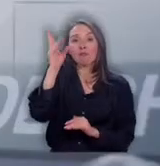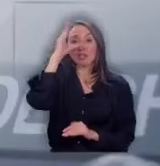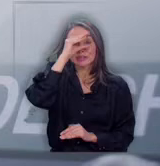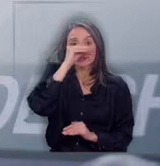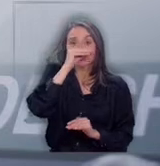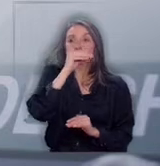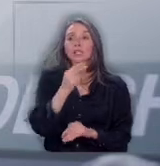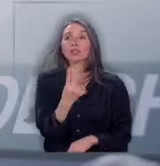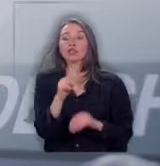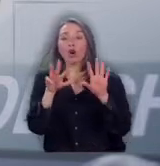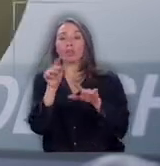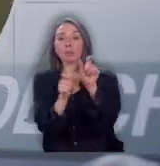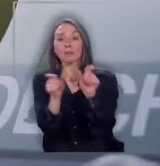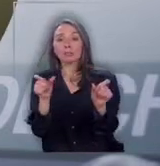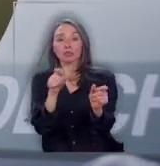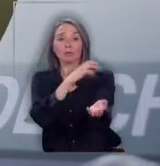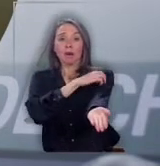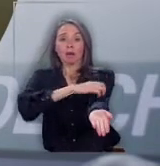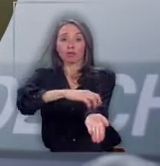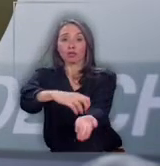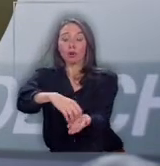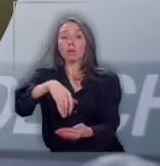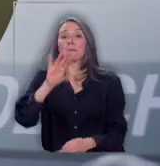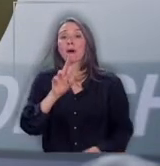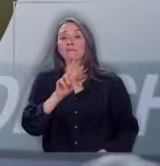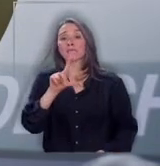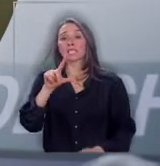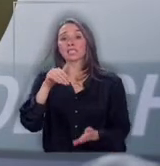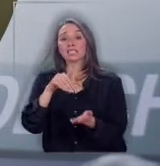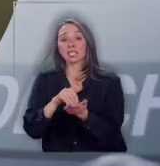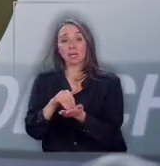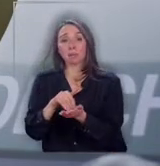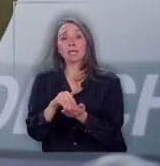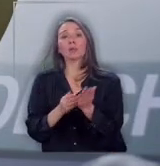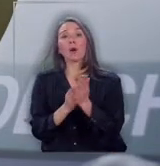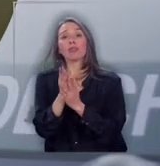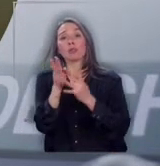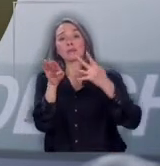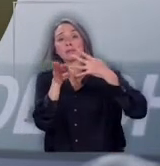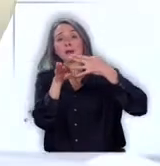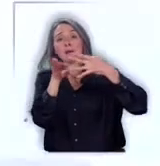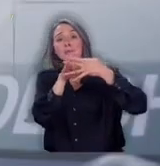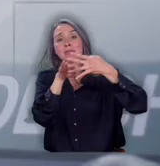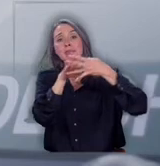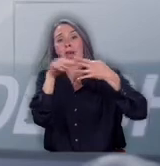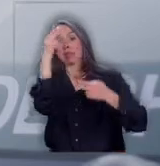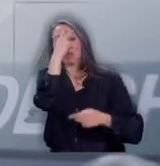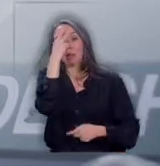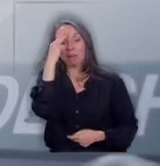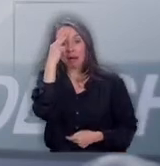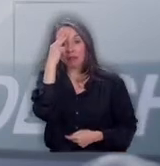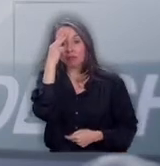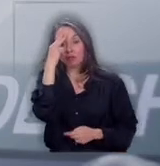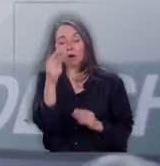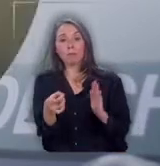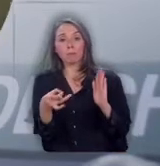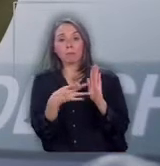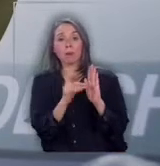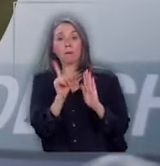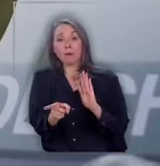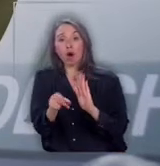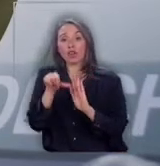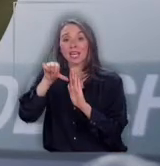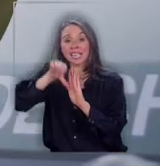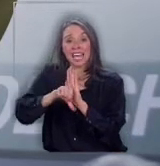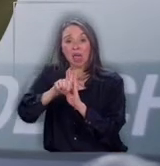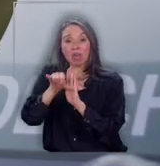219 personas en todo el país más de 27000 desde mediados de marzo mientras que por infringir la cuarentena